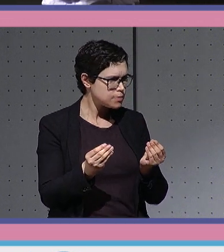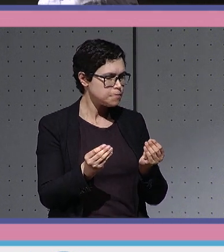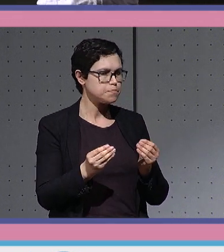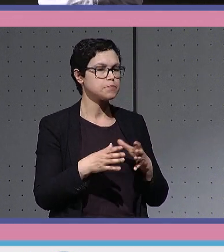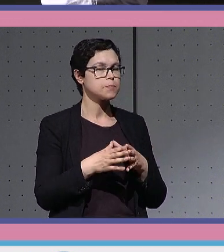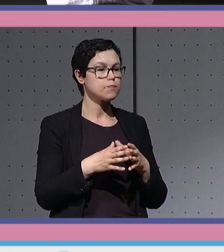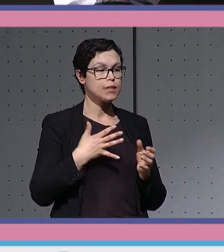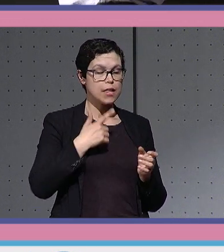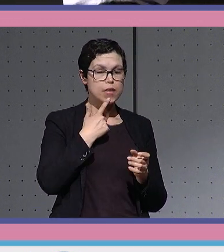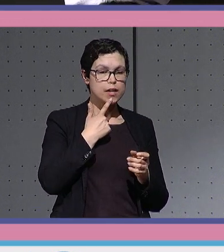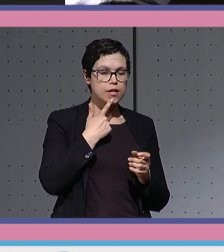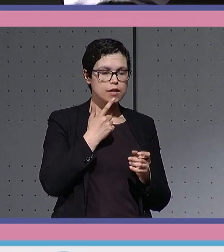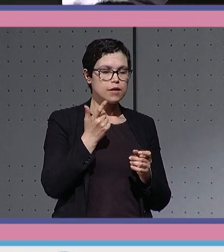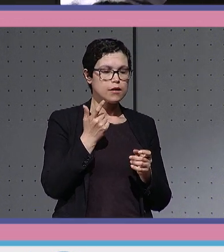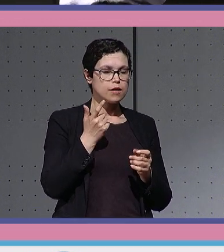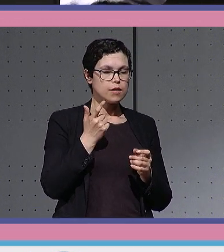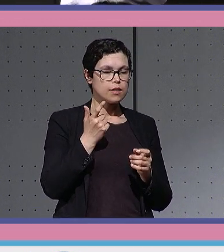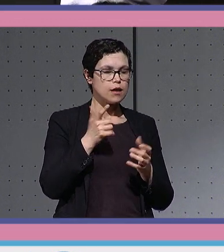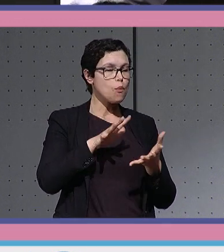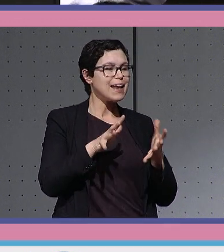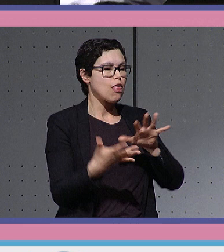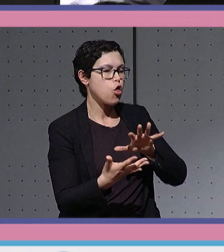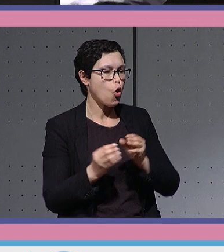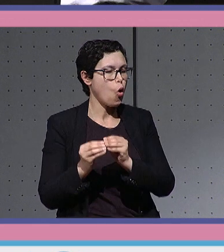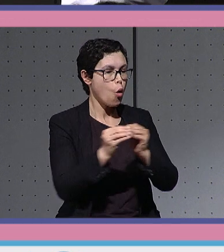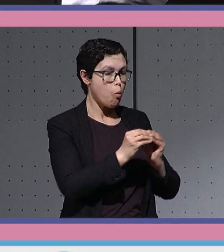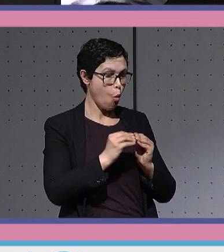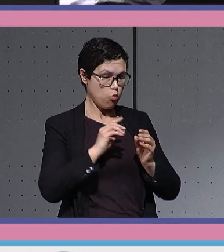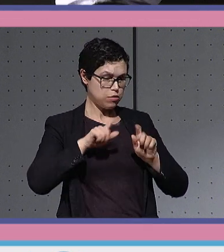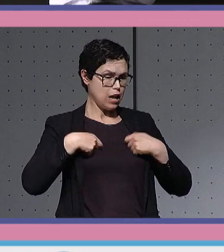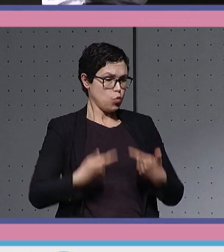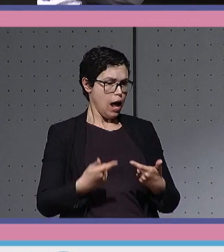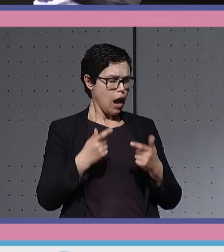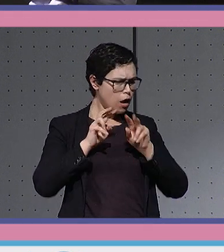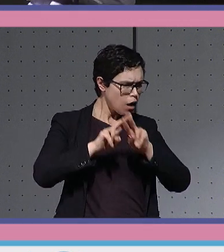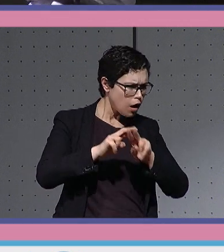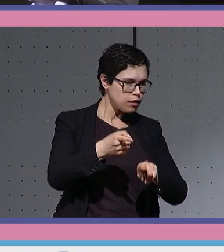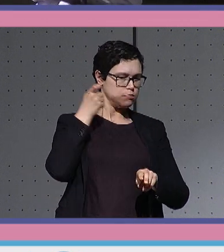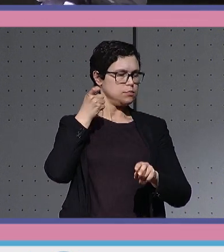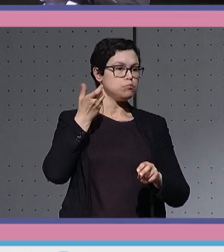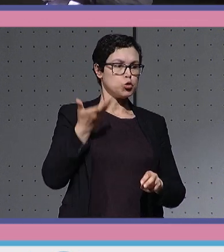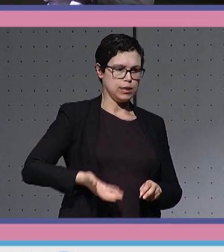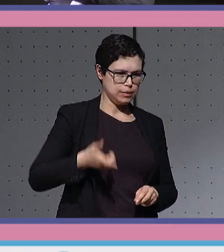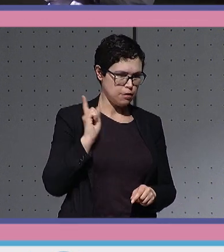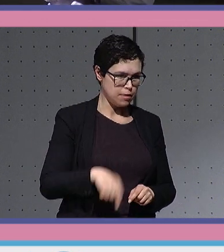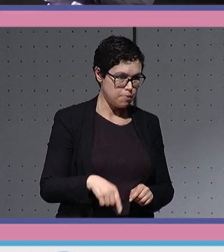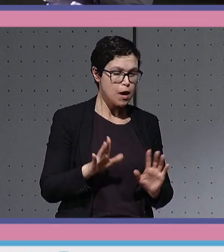Encontrar la variación común también es importante para poder entenderla y poder predecirlo. Encontrar la variación común es muy